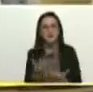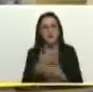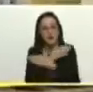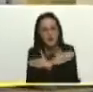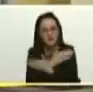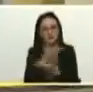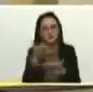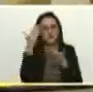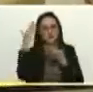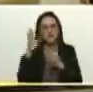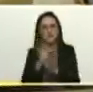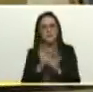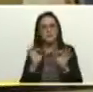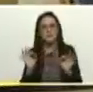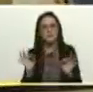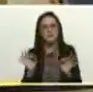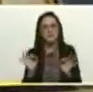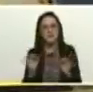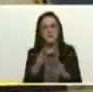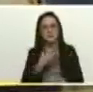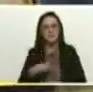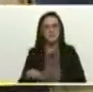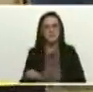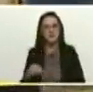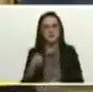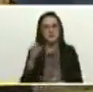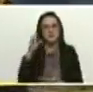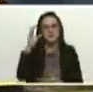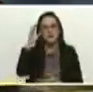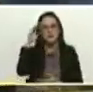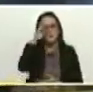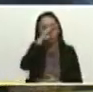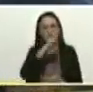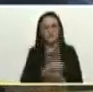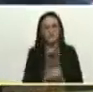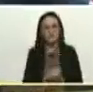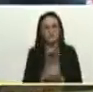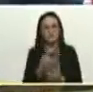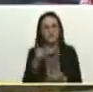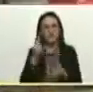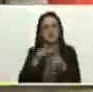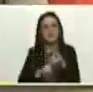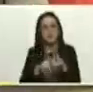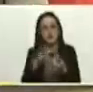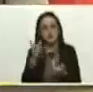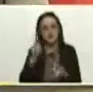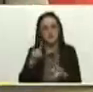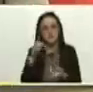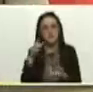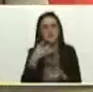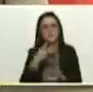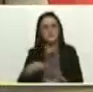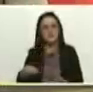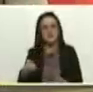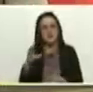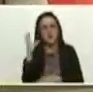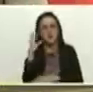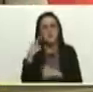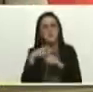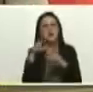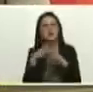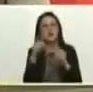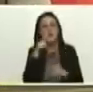un saludo especial al presidente Gustavo Petro, a la primera dama Verónica y a todo el pueblo de